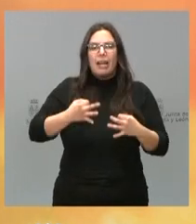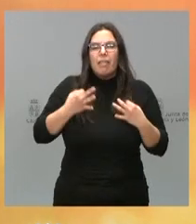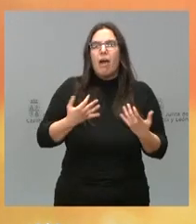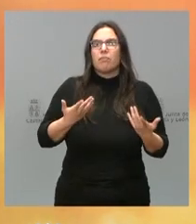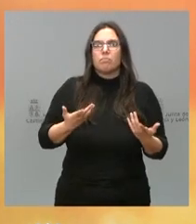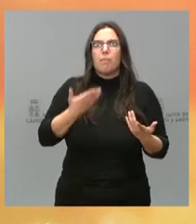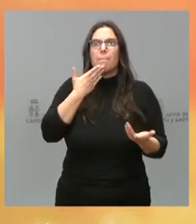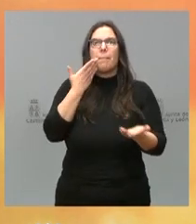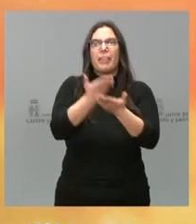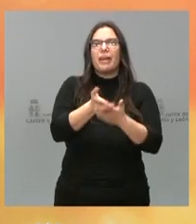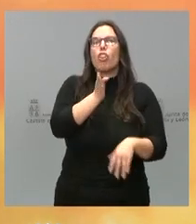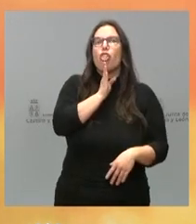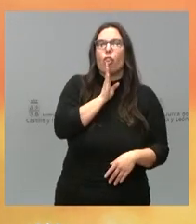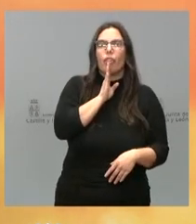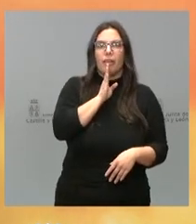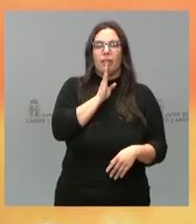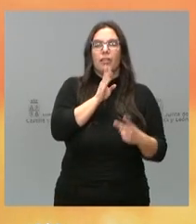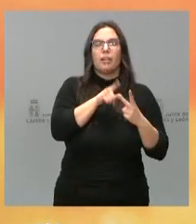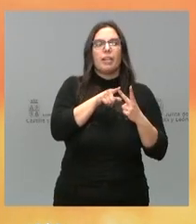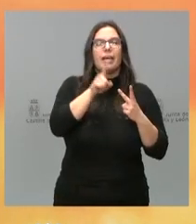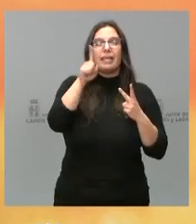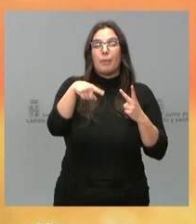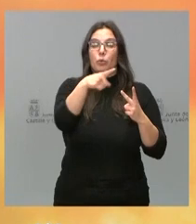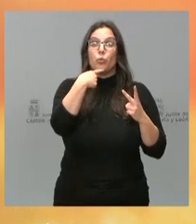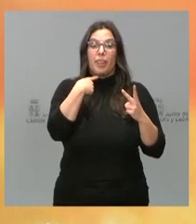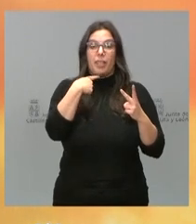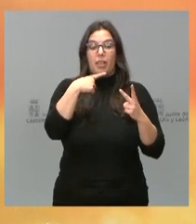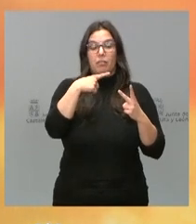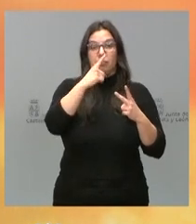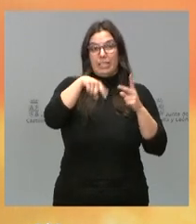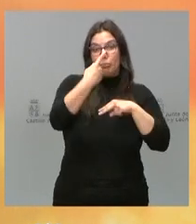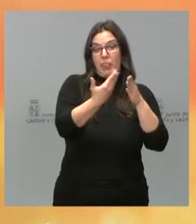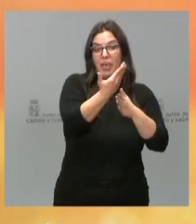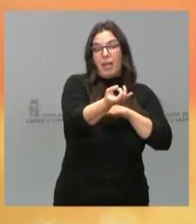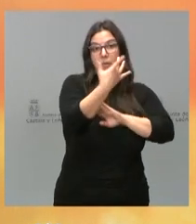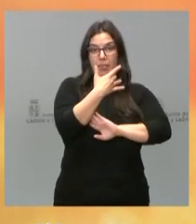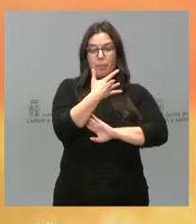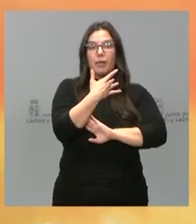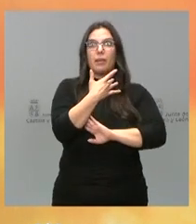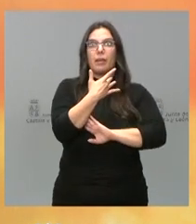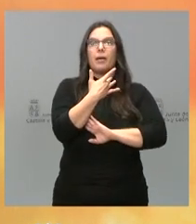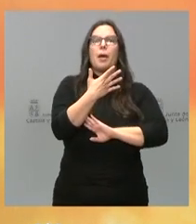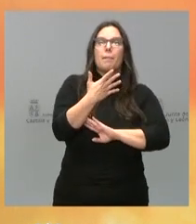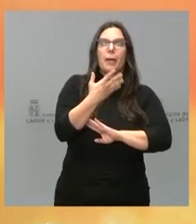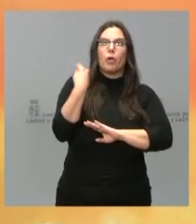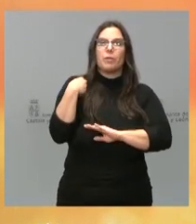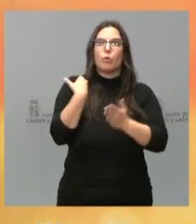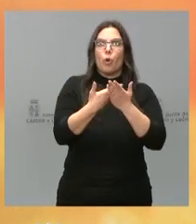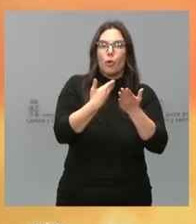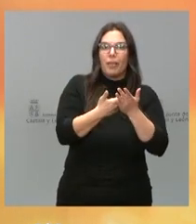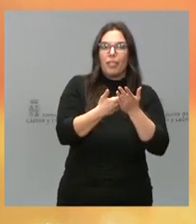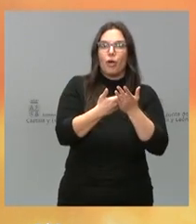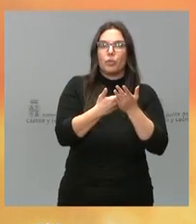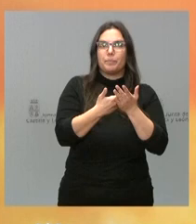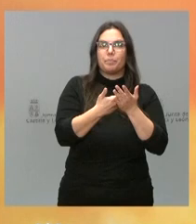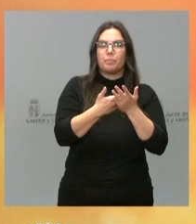a poder solicitar Y si nos pueden decir sí que han dicho que en unos días se van a recibir las comprobaciones con el tema de renta no sé si